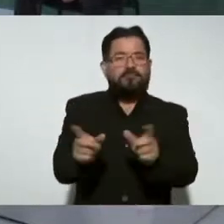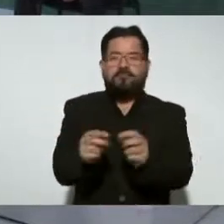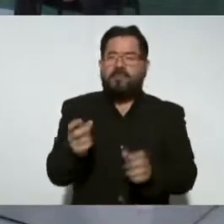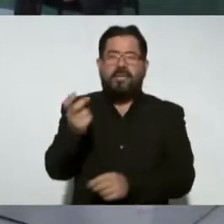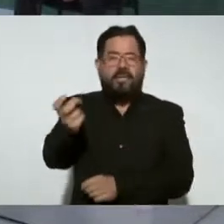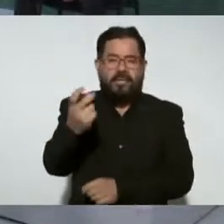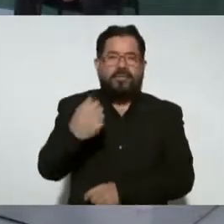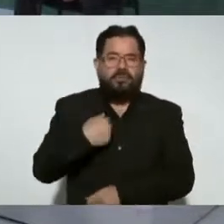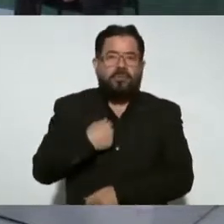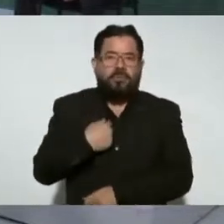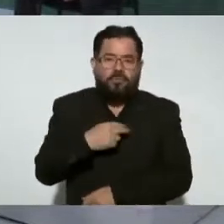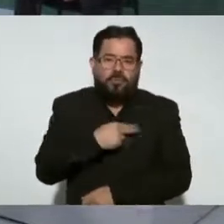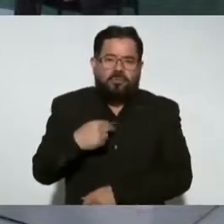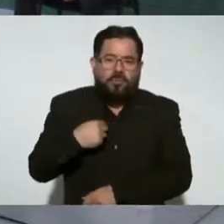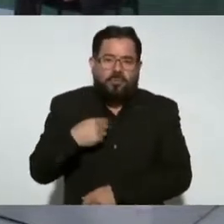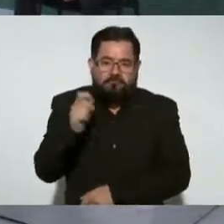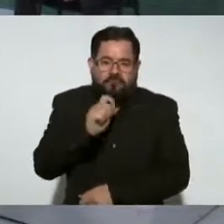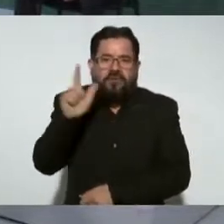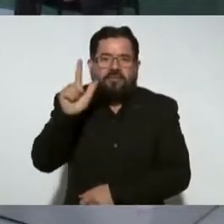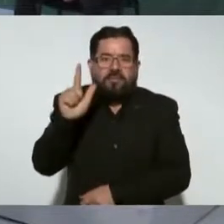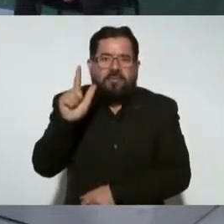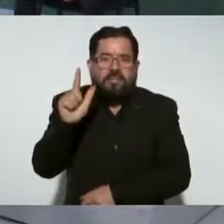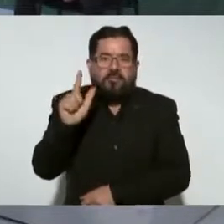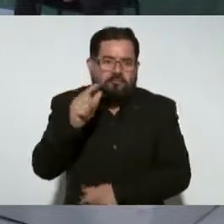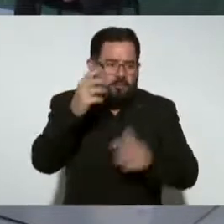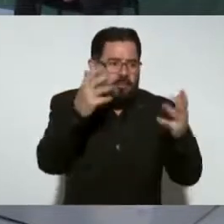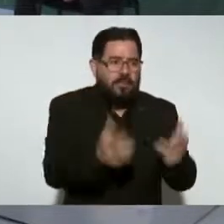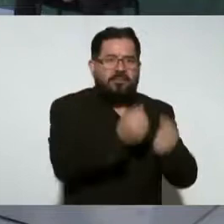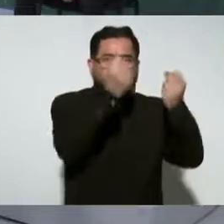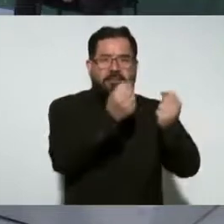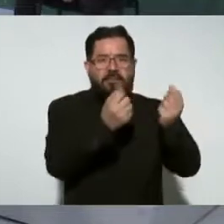de manera profesional y